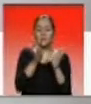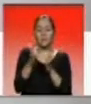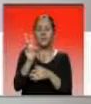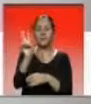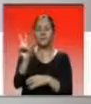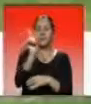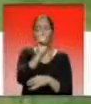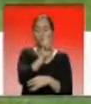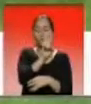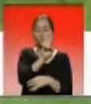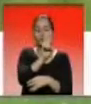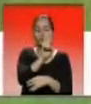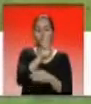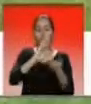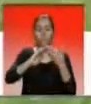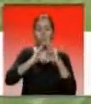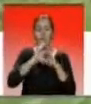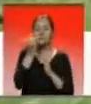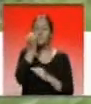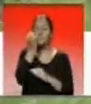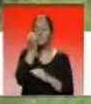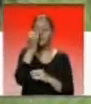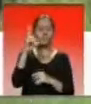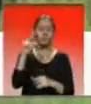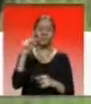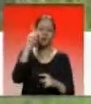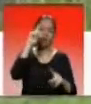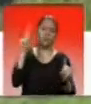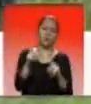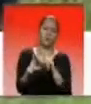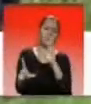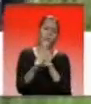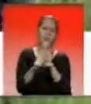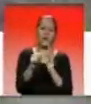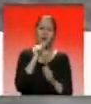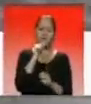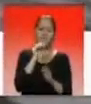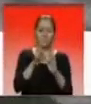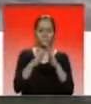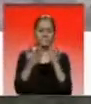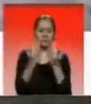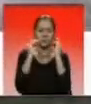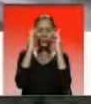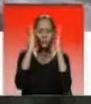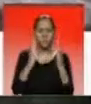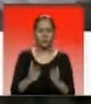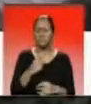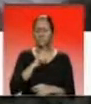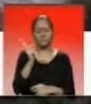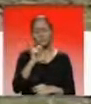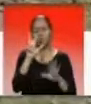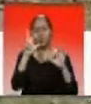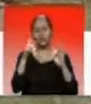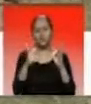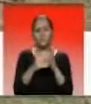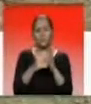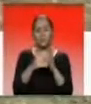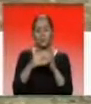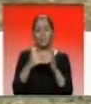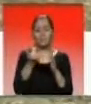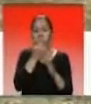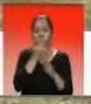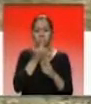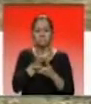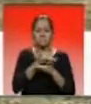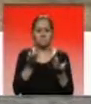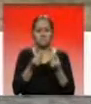22 comunidades. Comunidades indígenas que se oponen a la ley de aguas y a este instructivo aseguran que amenaza a más de 8.000 sistemas de riego en el país.